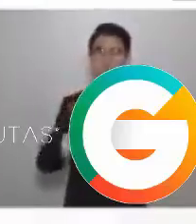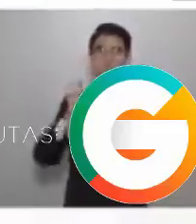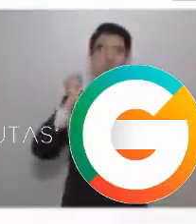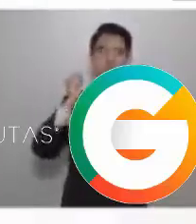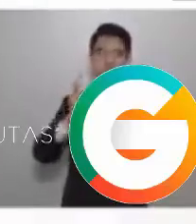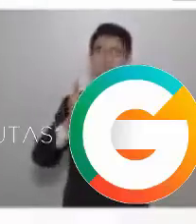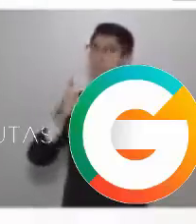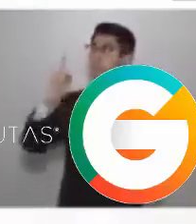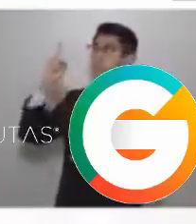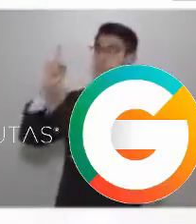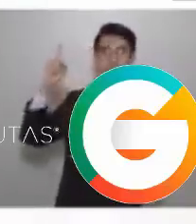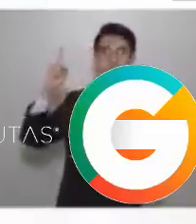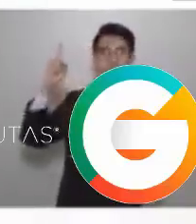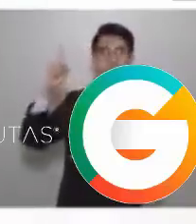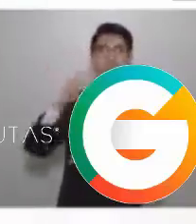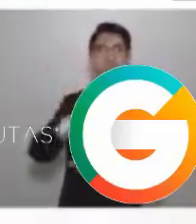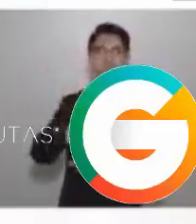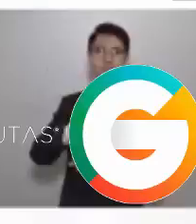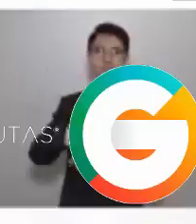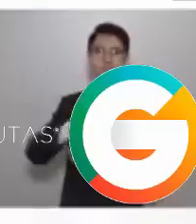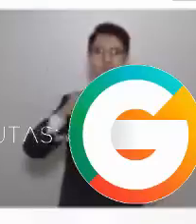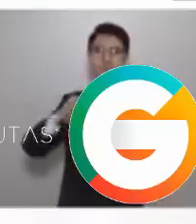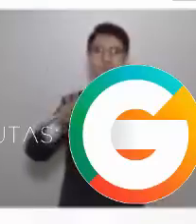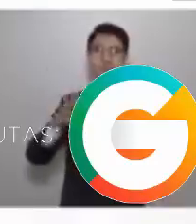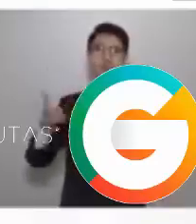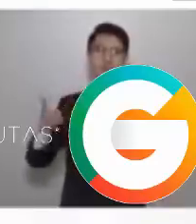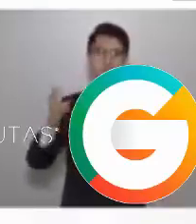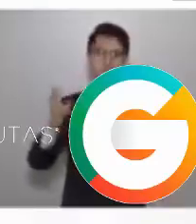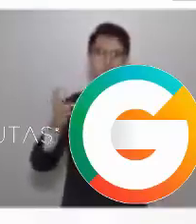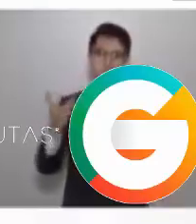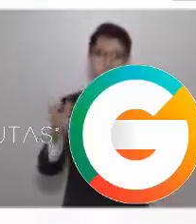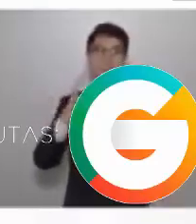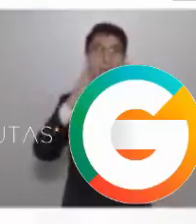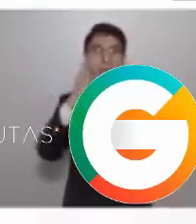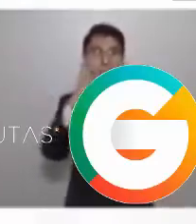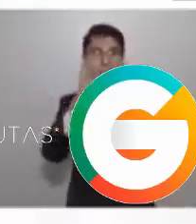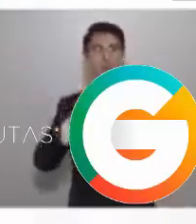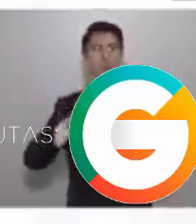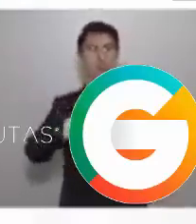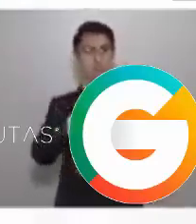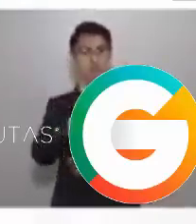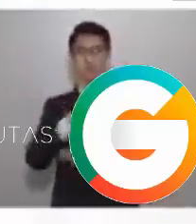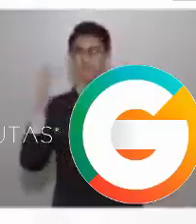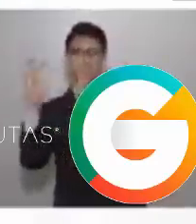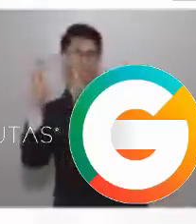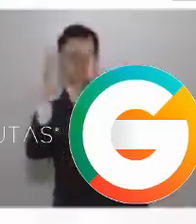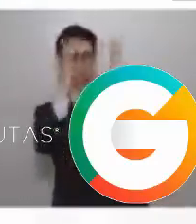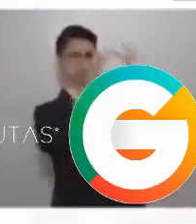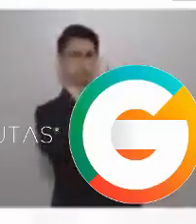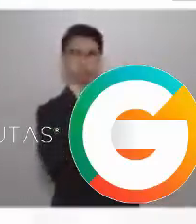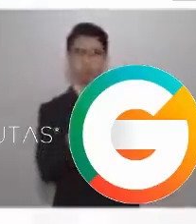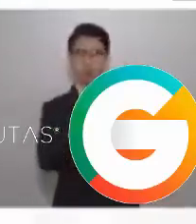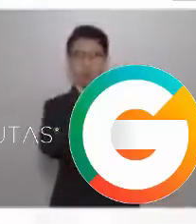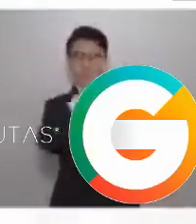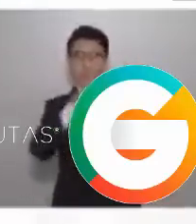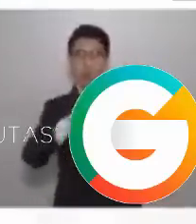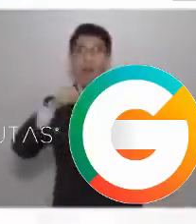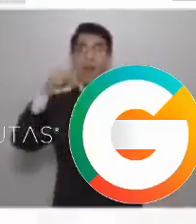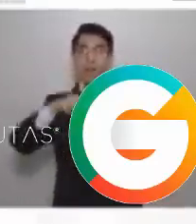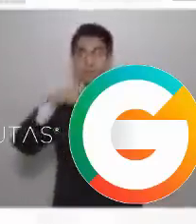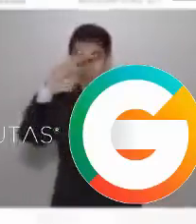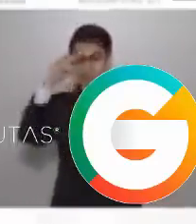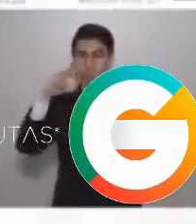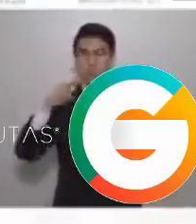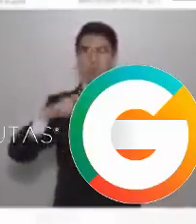hacer uso de los canales de coordinación que tenemos establecidos con todas las instituciones de seguridad de los 3 niveles de gobierno y también con